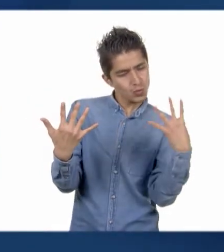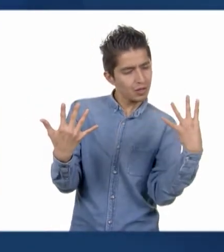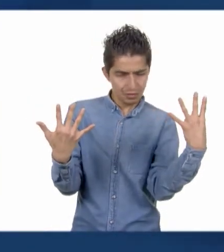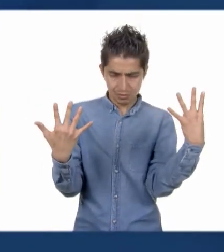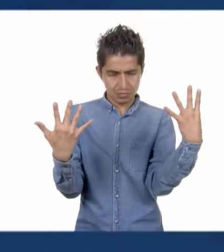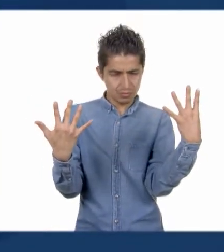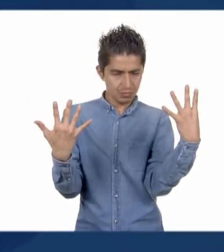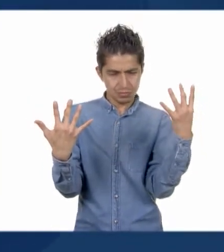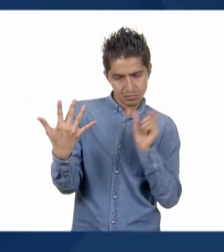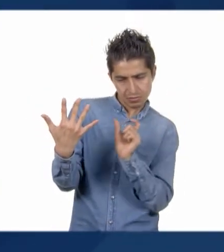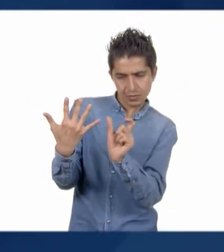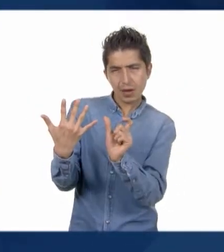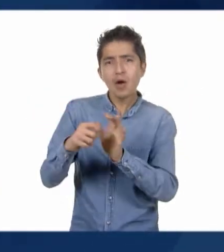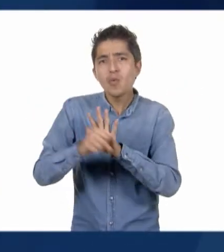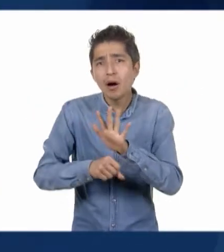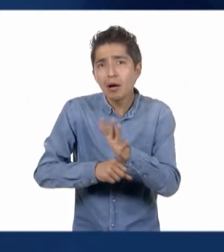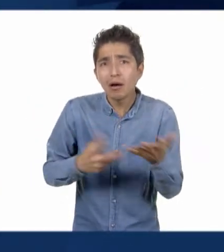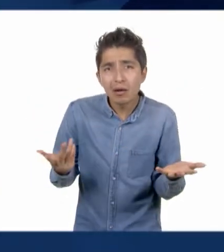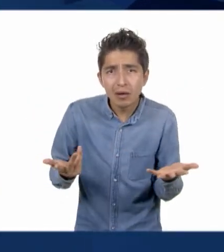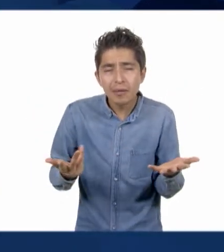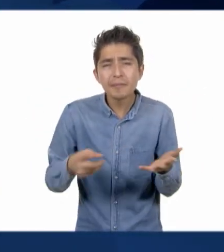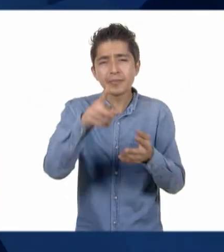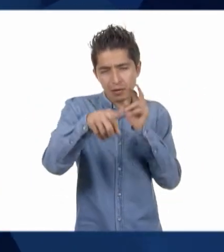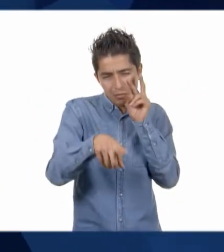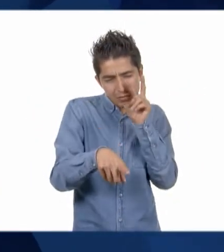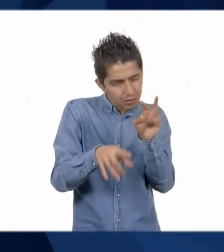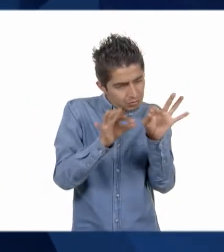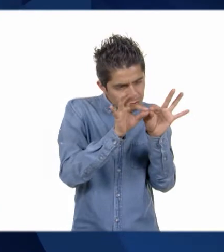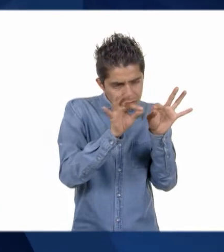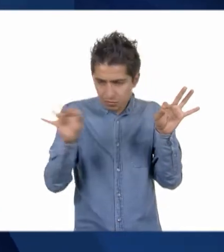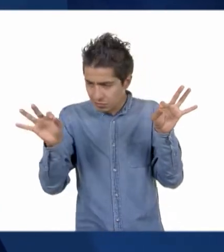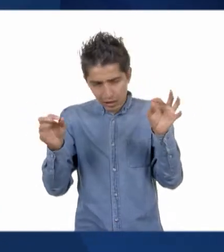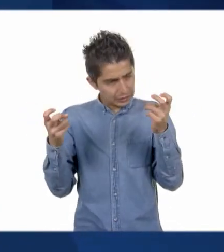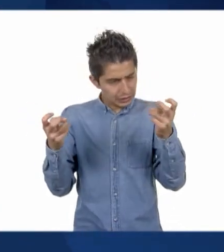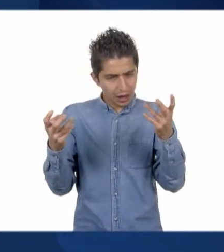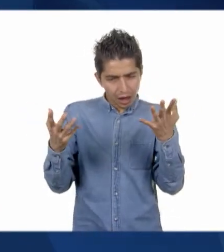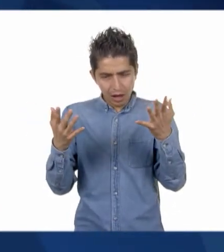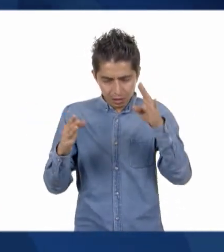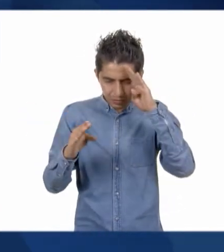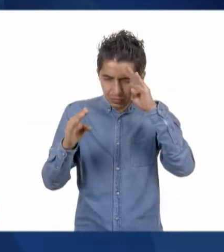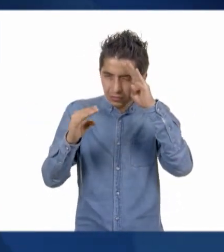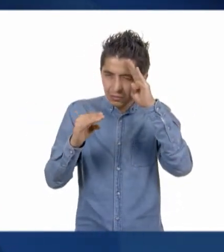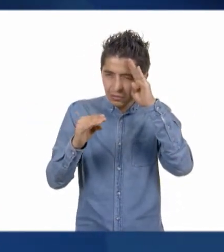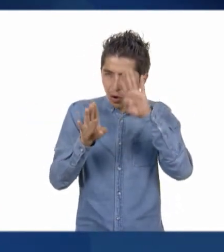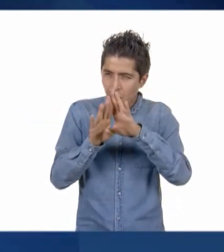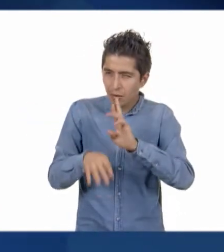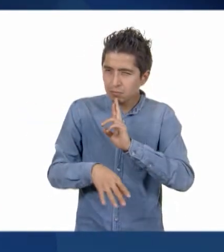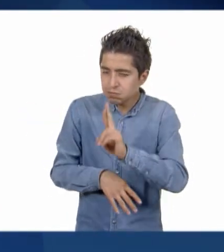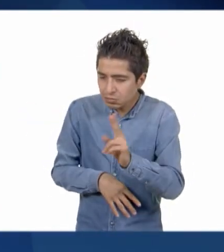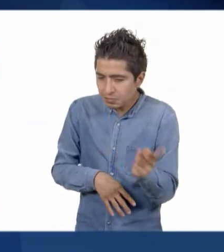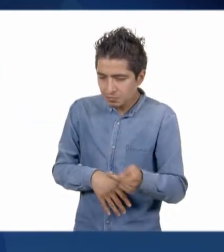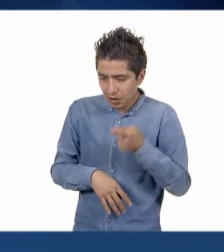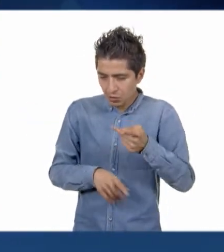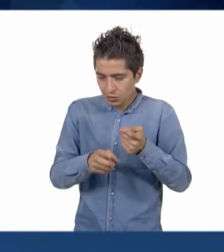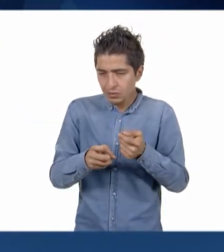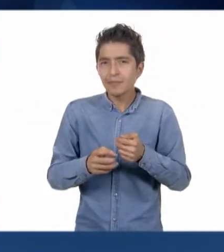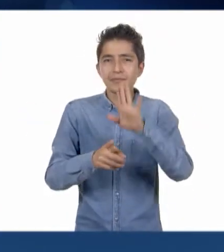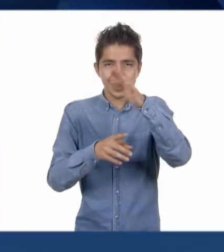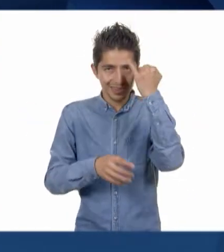5? Observemos la recta e intentemos responder estas preguntas. Les voy a proponer una idea.